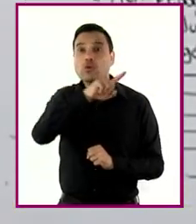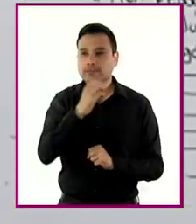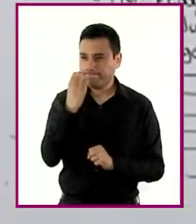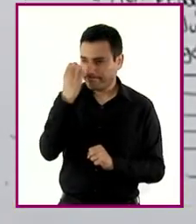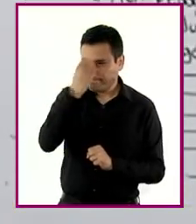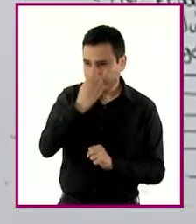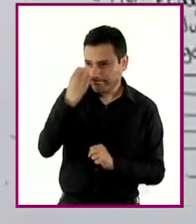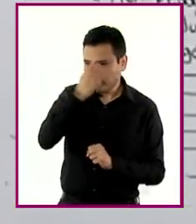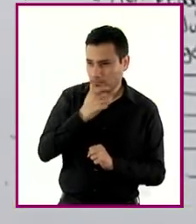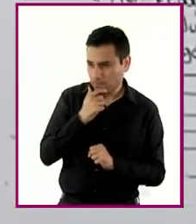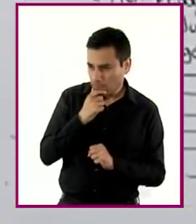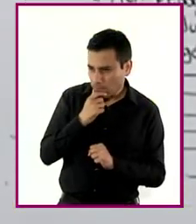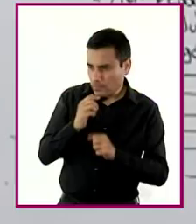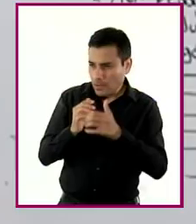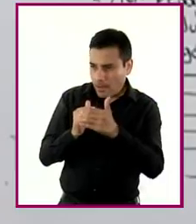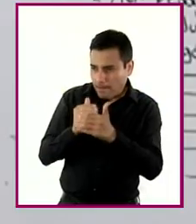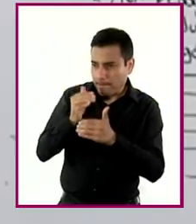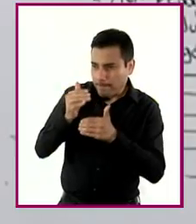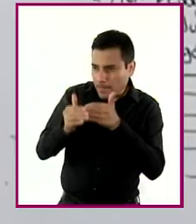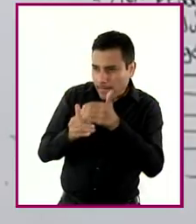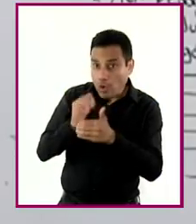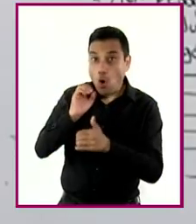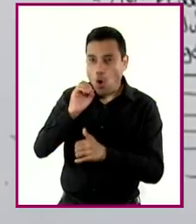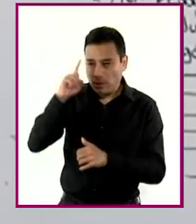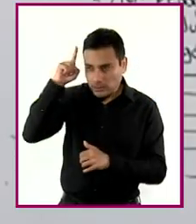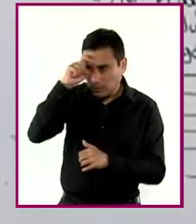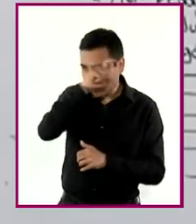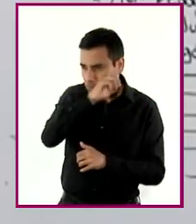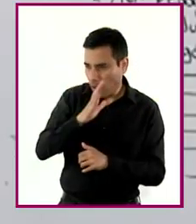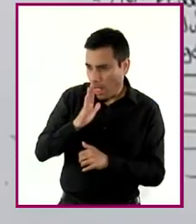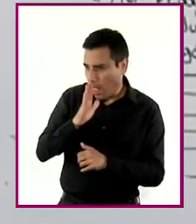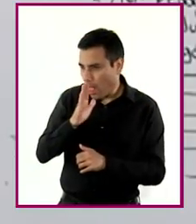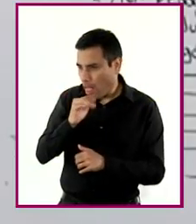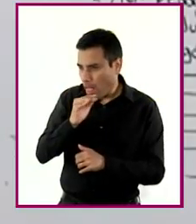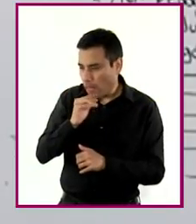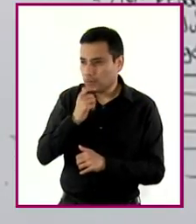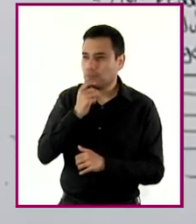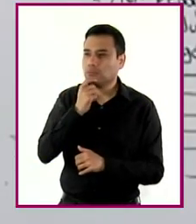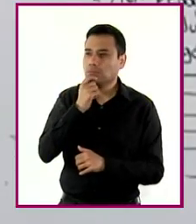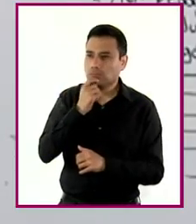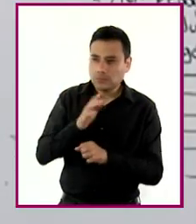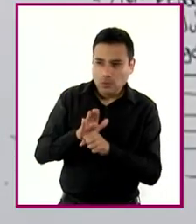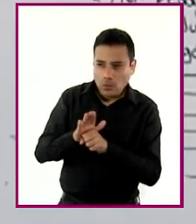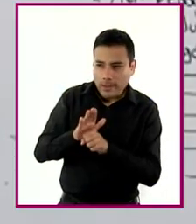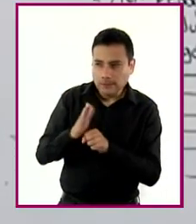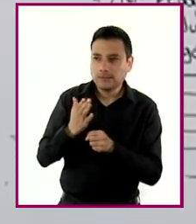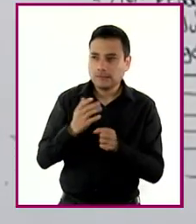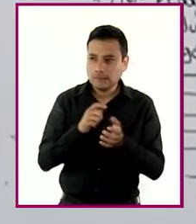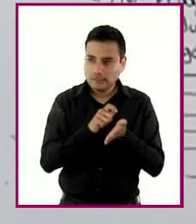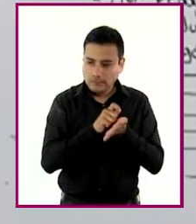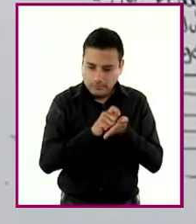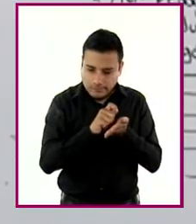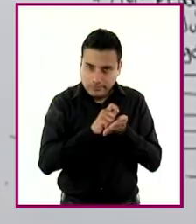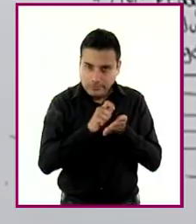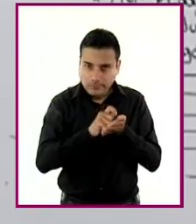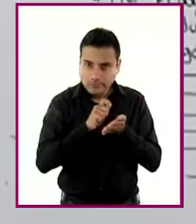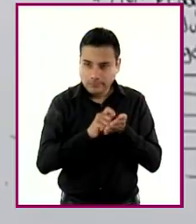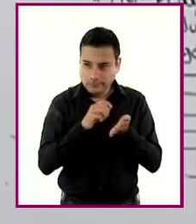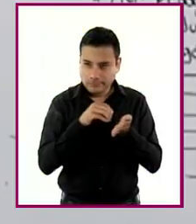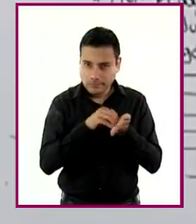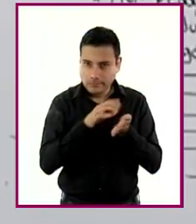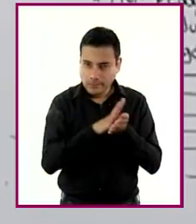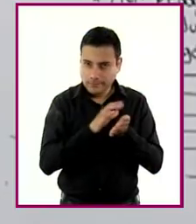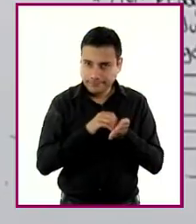describimos los avances y dificultades durante las diferentes actividades de aprendizaje que se